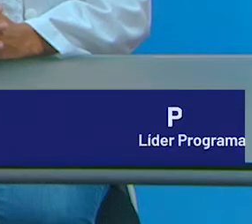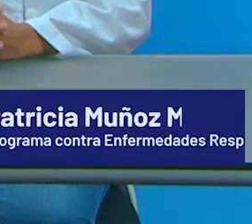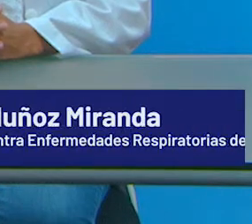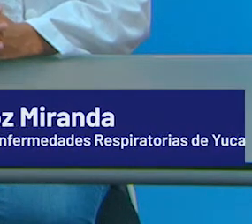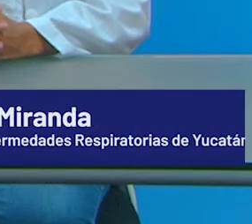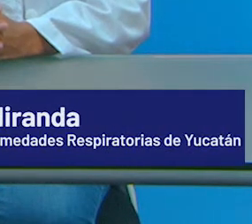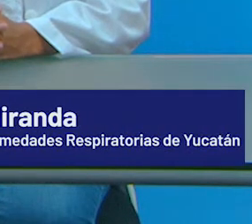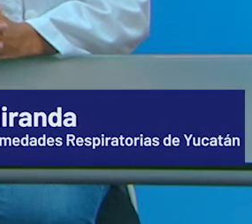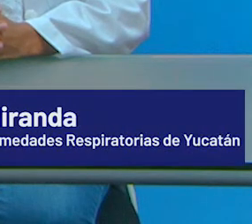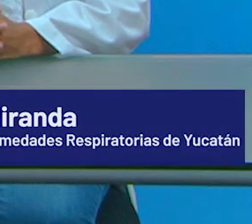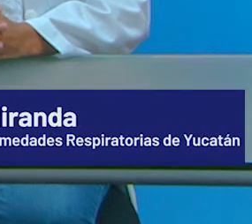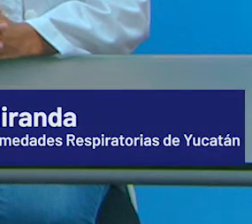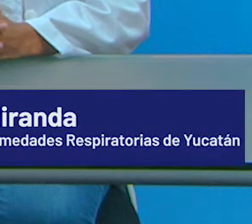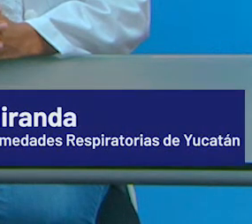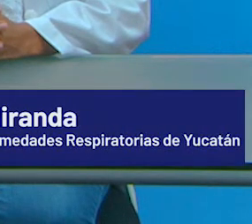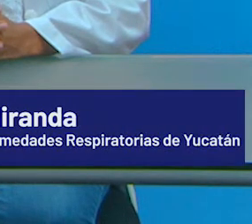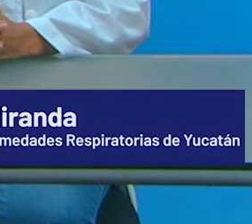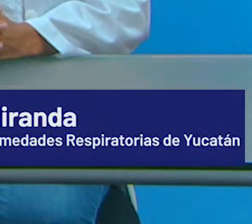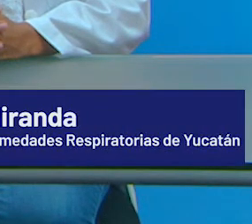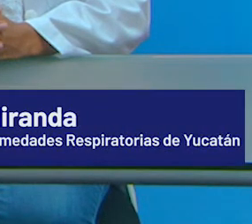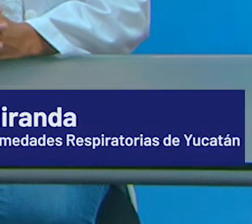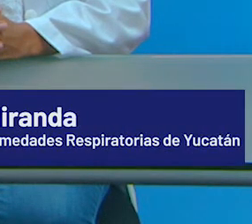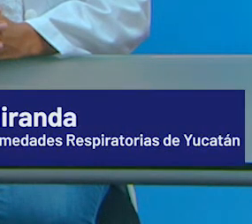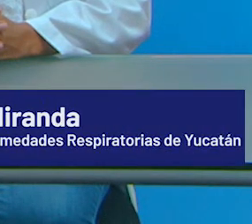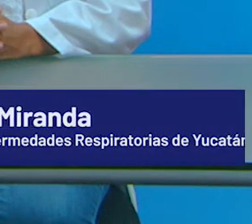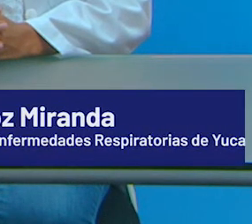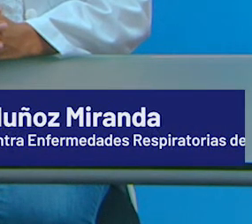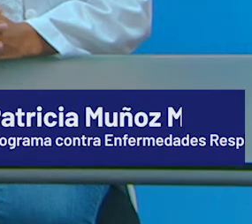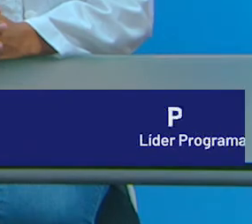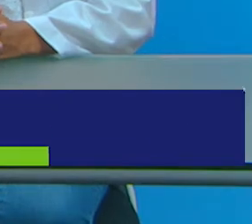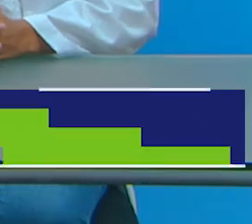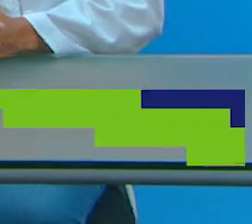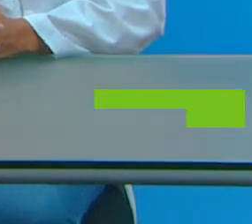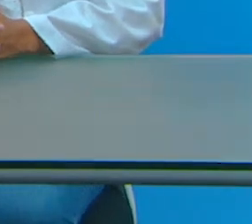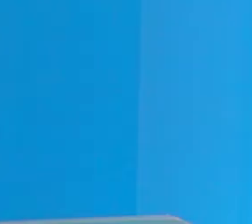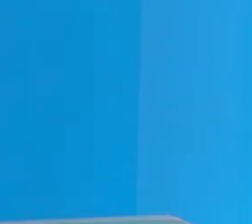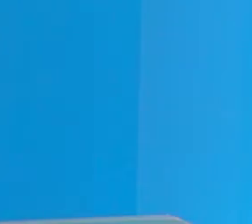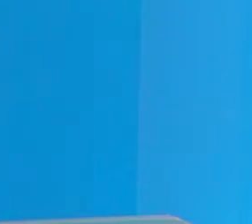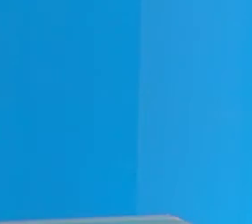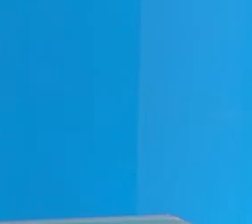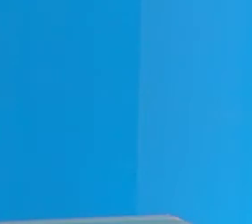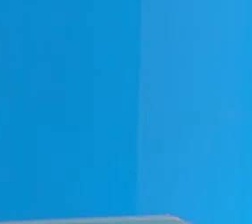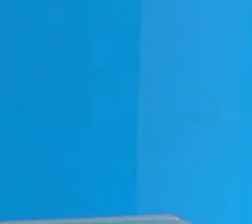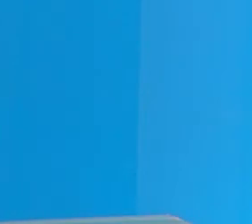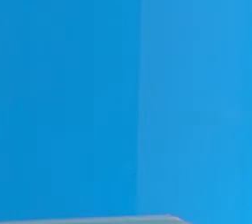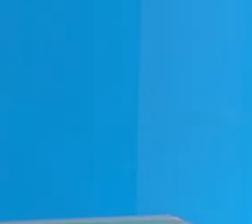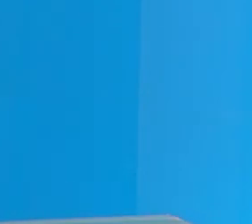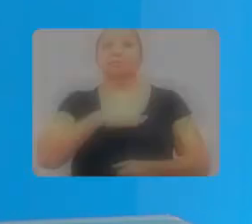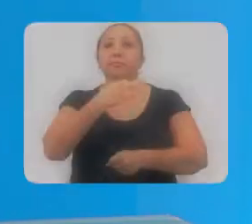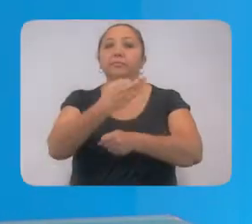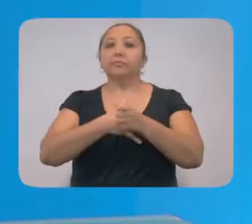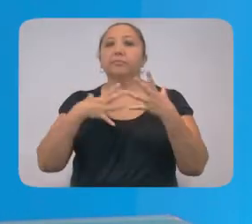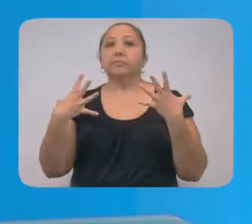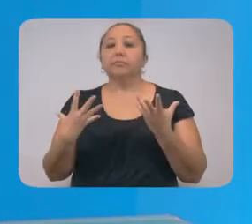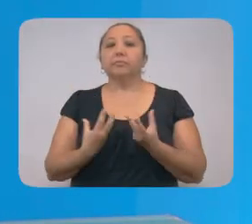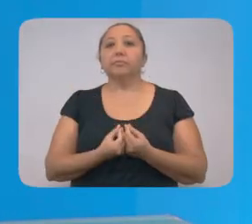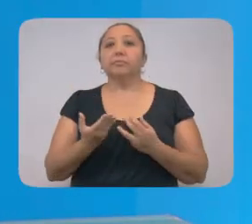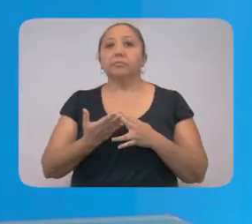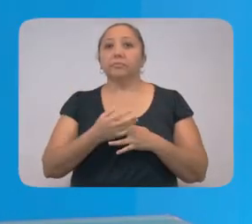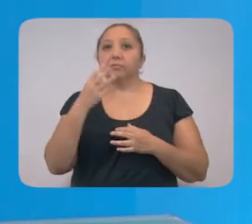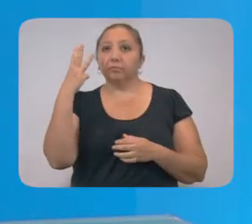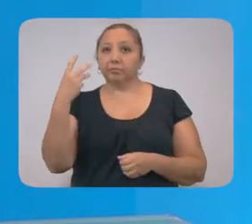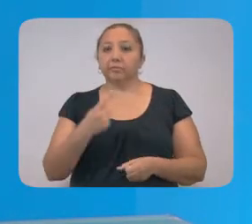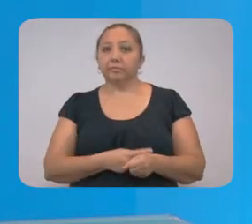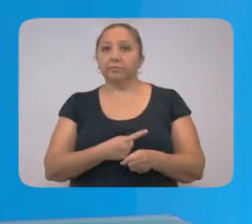Buenas tardes. Nos permitimos dar el informe diario relacionado con el COVID-19. Adelante, doctora. Gracias, doctora. Buenas tardes. Estamos en la fase 3